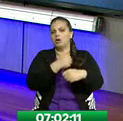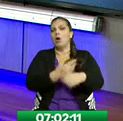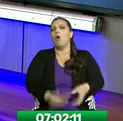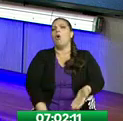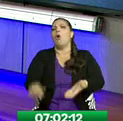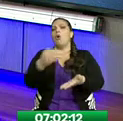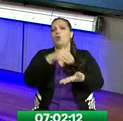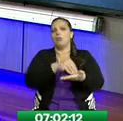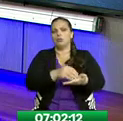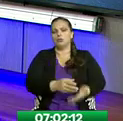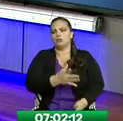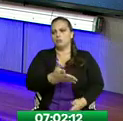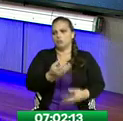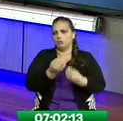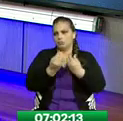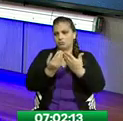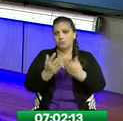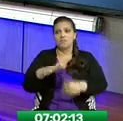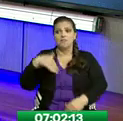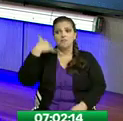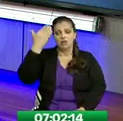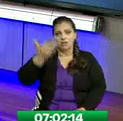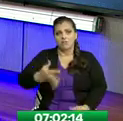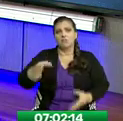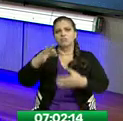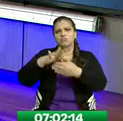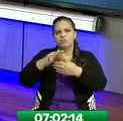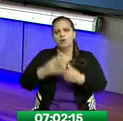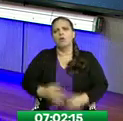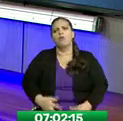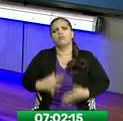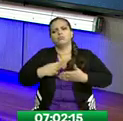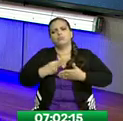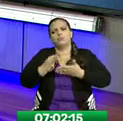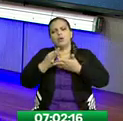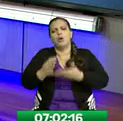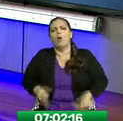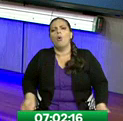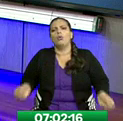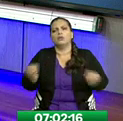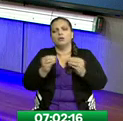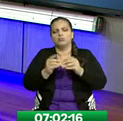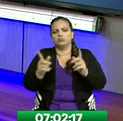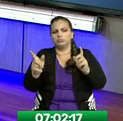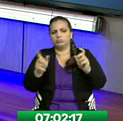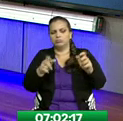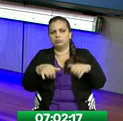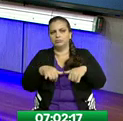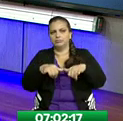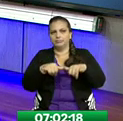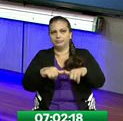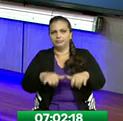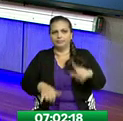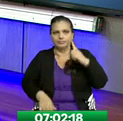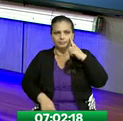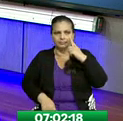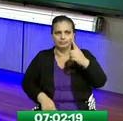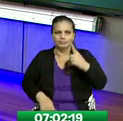la patria en las urnas. Esto lo dijo frente a simpatizantes que la esperaban en la entrada del Consejo Provincial.